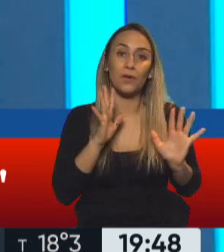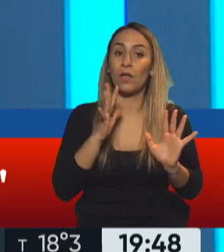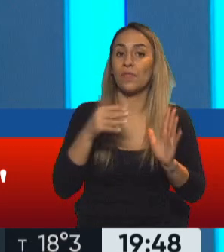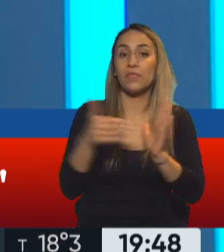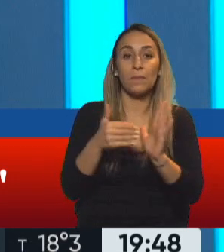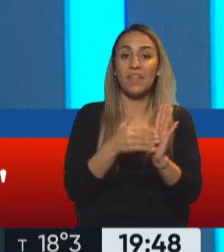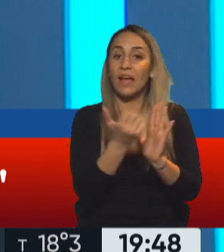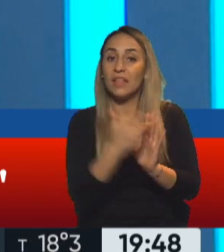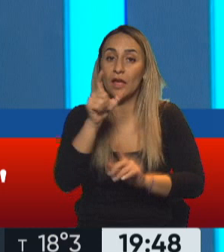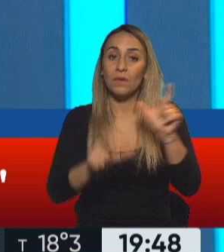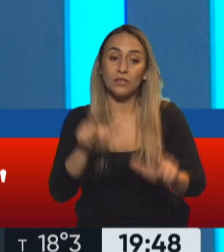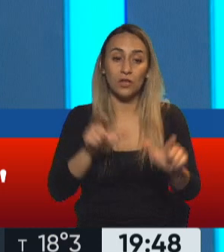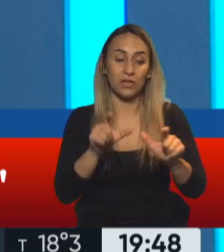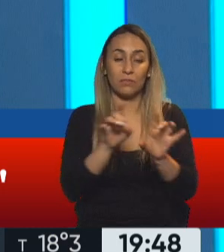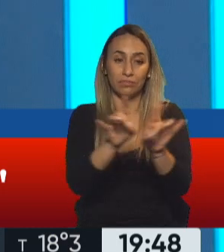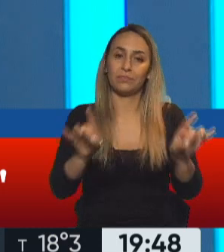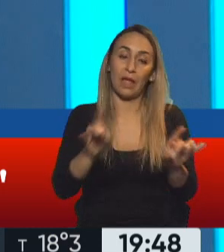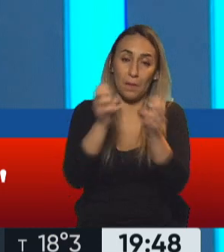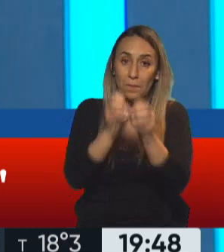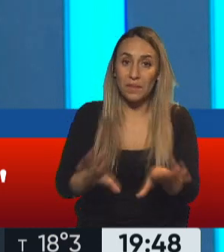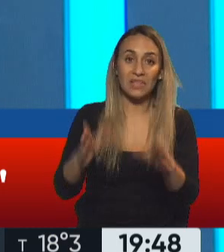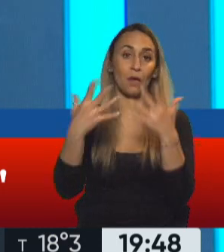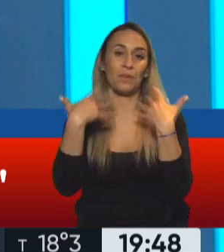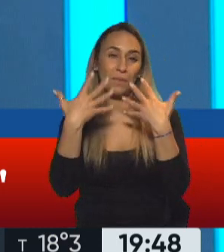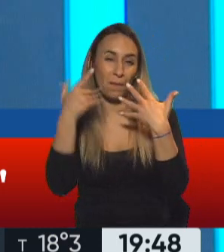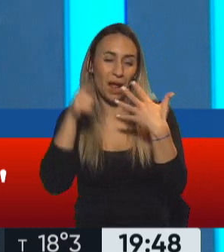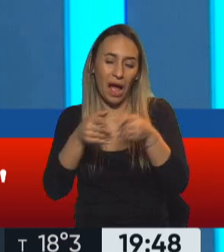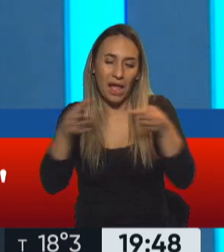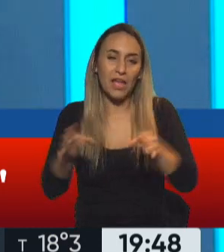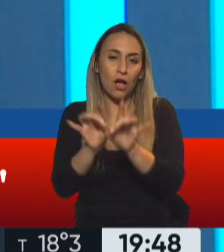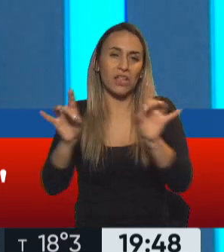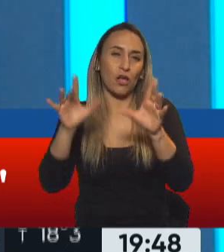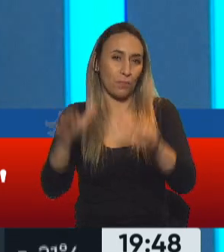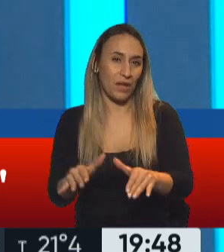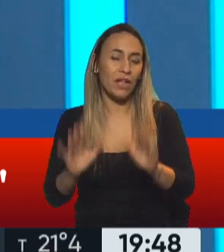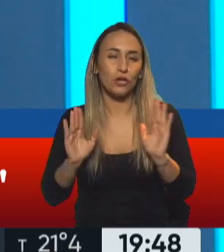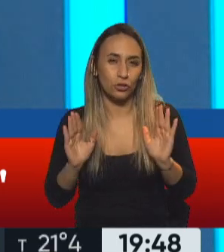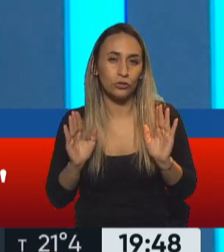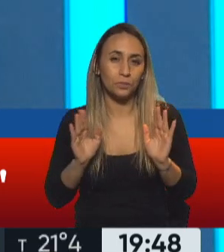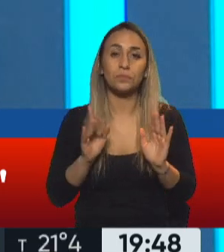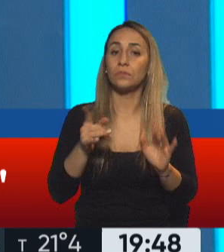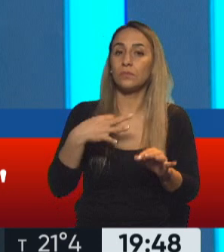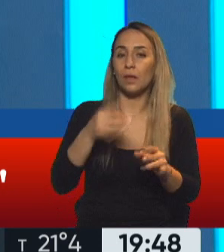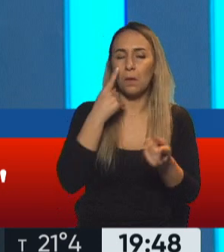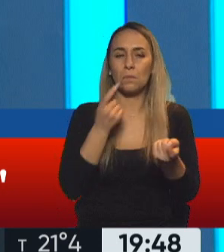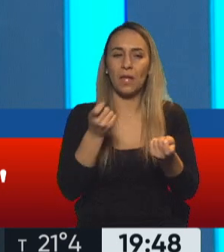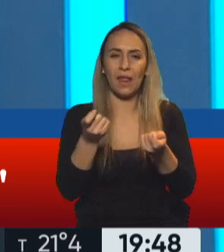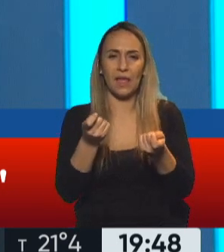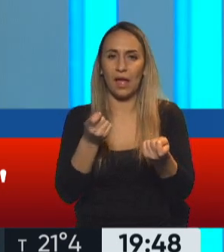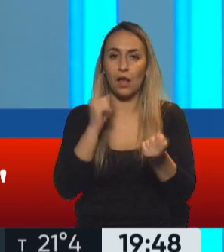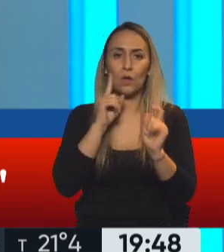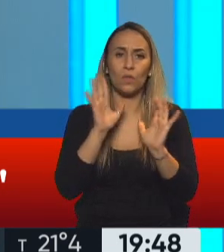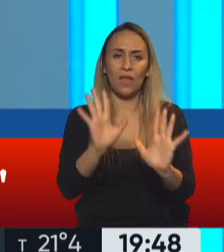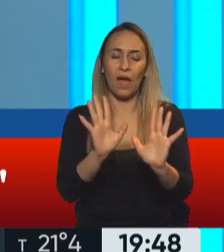empieza la primavera, donde también se reducen habitualmente los contagios. Es un momento para llevarlo con cuidado, con muchas